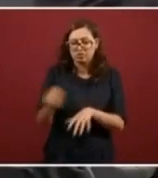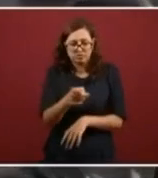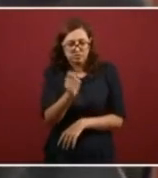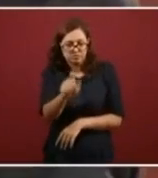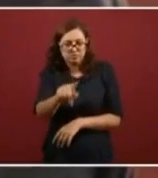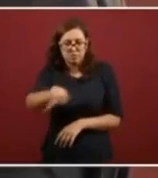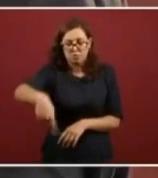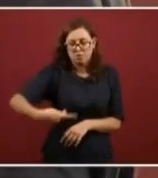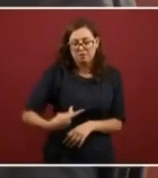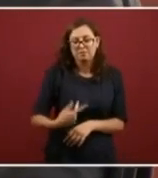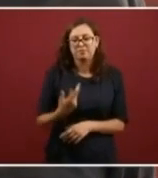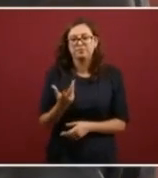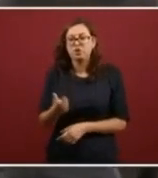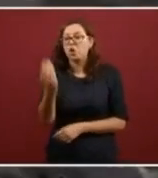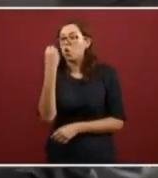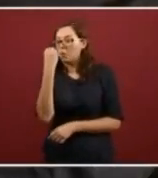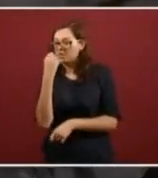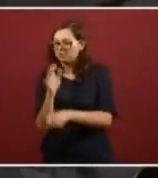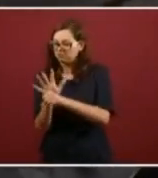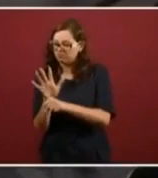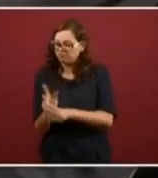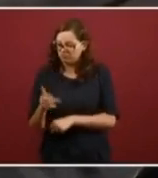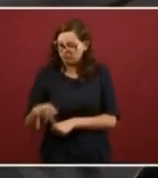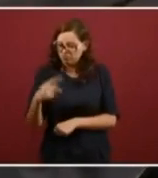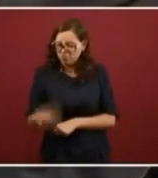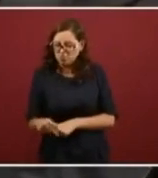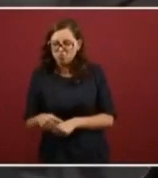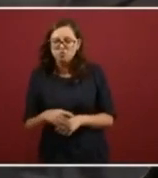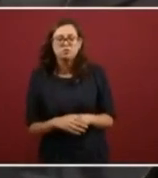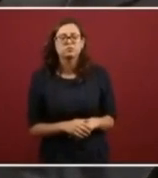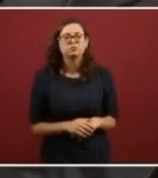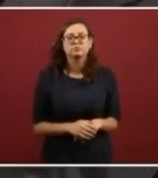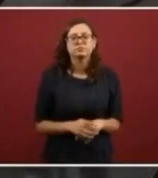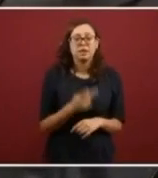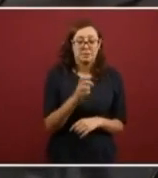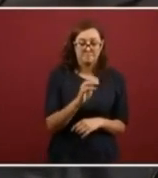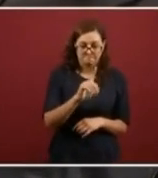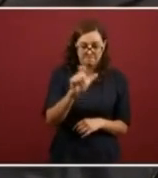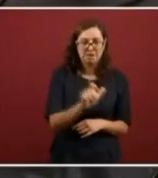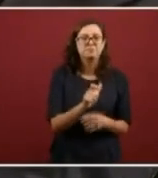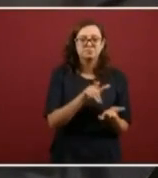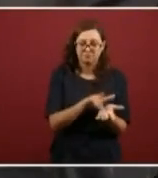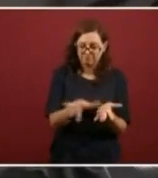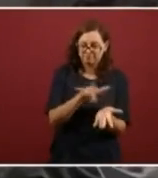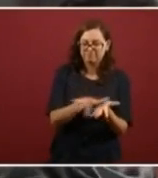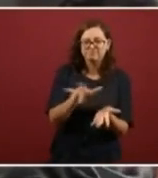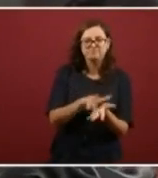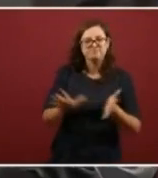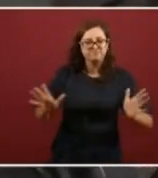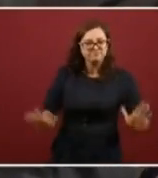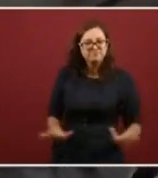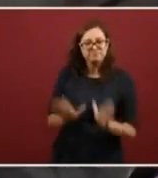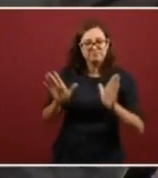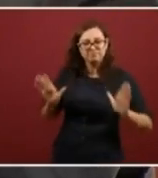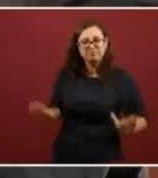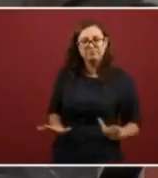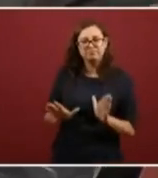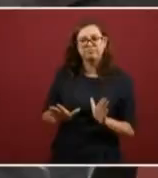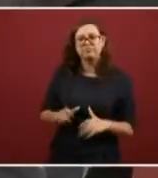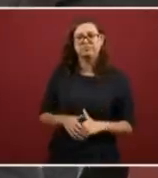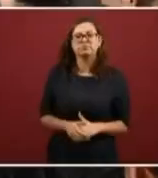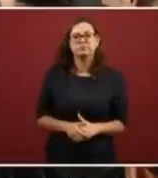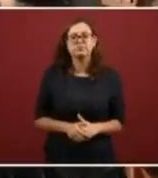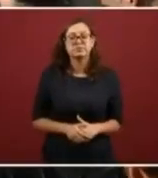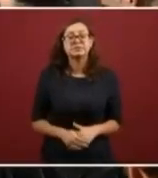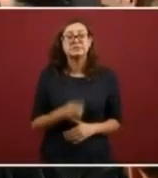preguntando, la autosuficiencia en alimentos, Pemex palanca del desarrollo. O sea, si nos va